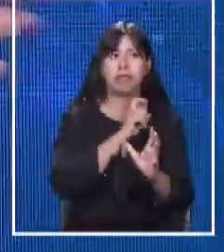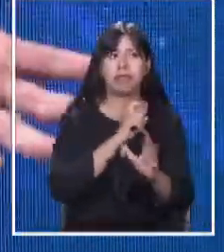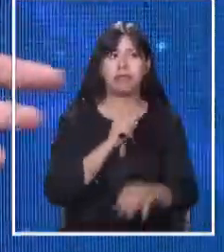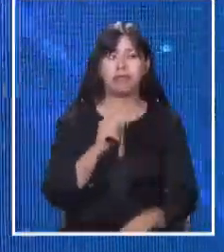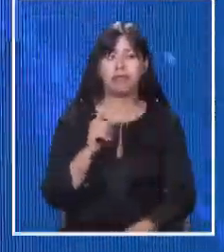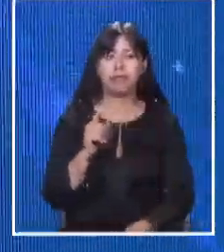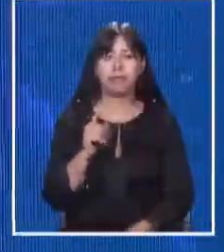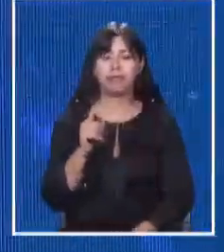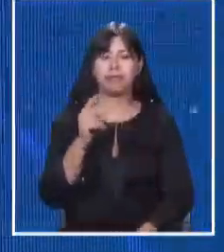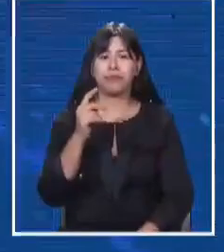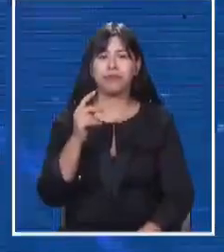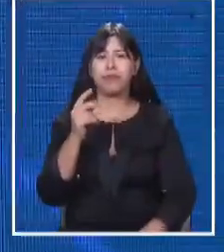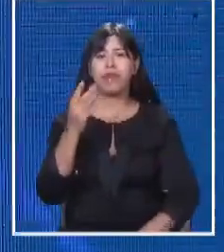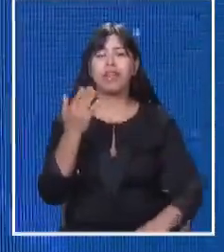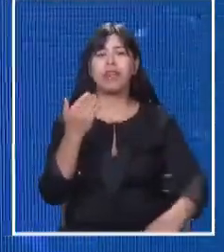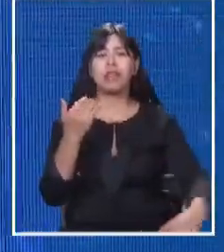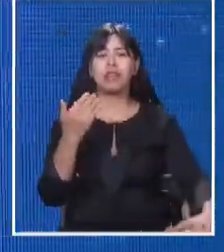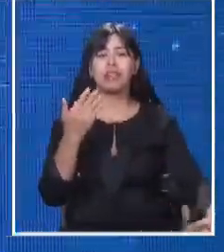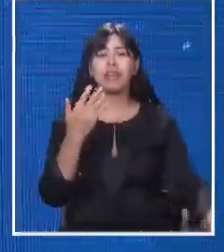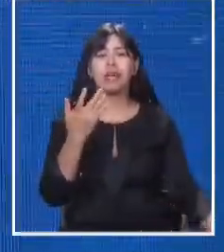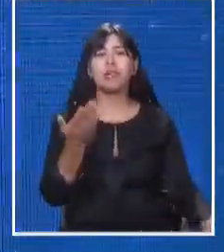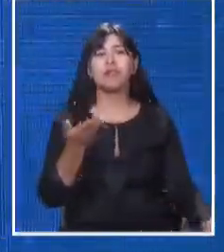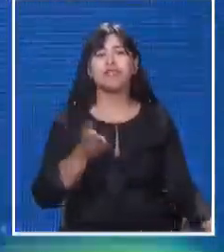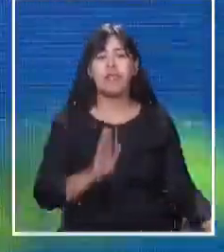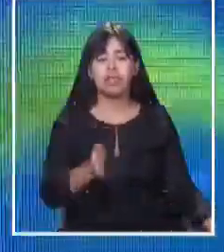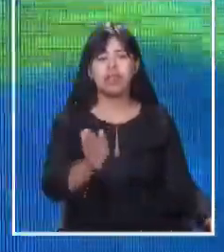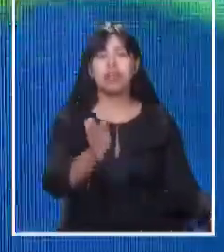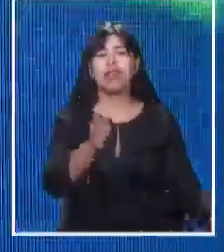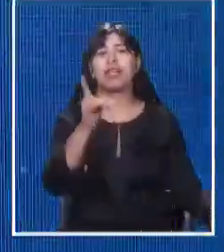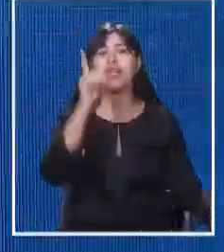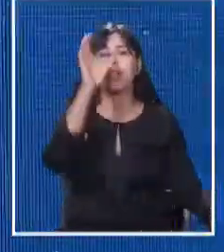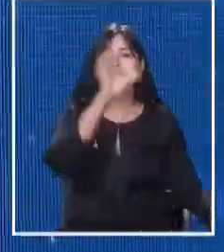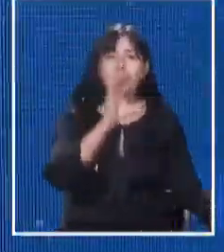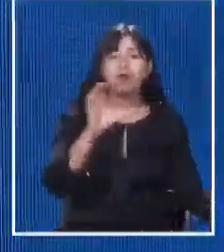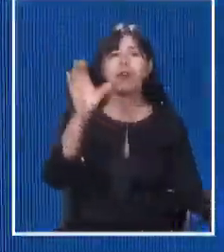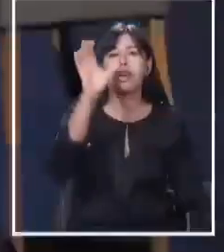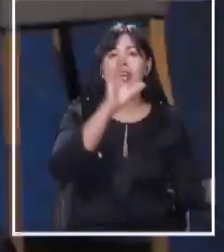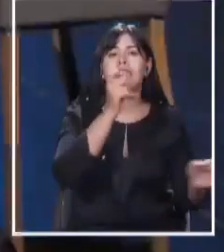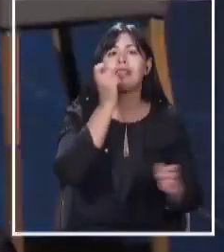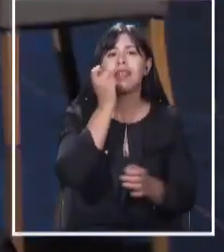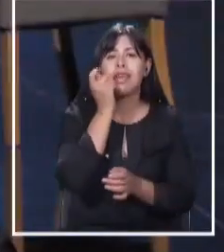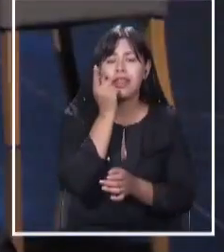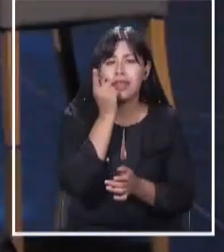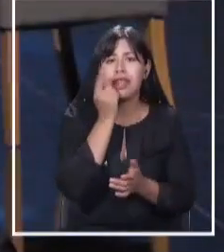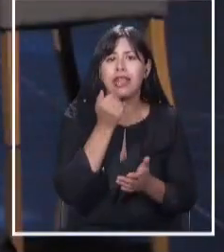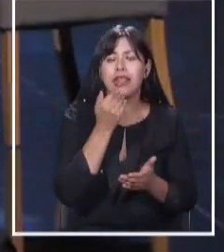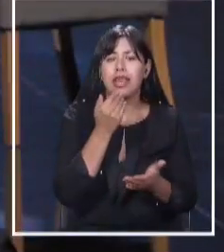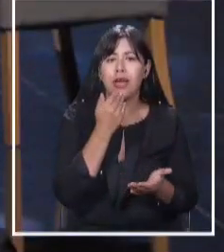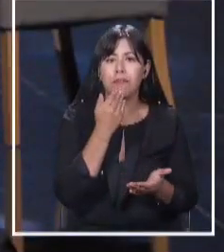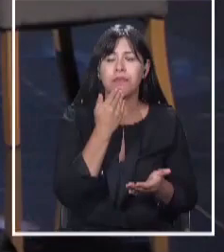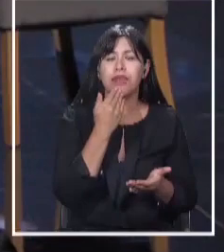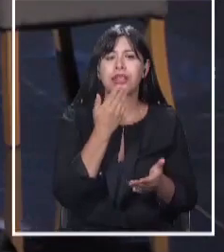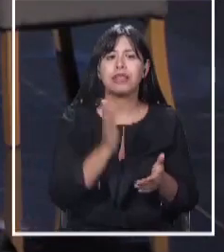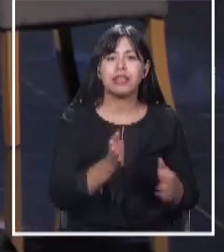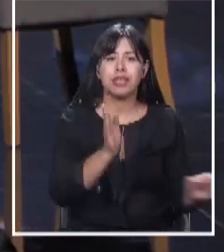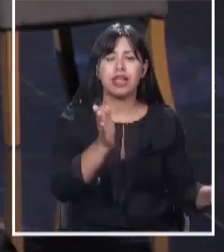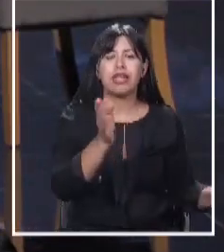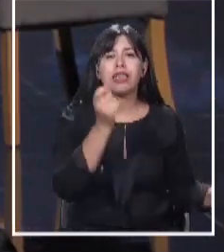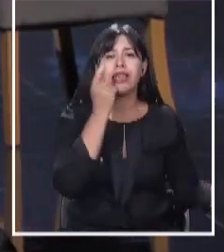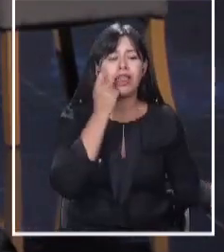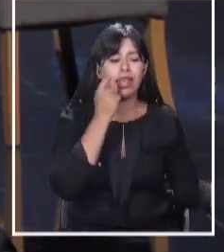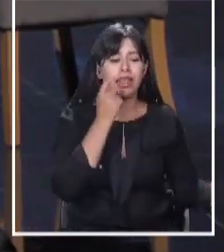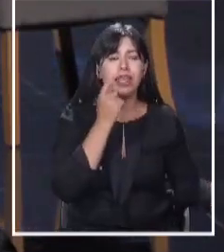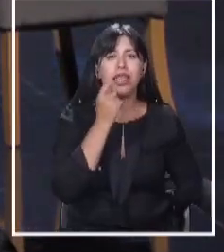Pero necesitamos seguir, o sea, explorando, necesitamos seguir entendiendo, necesitamos realmente seguir, ¿cierto?, entendiendo que